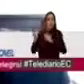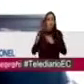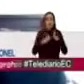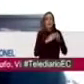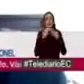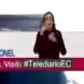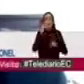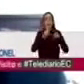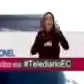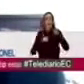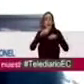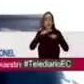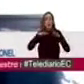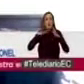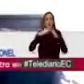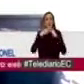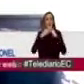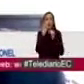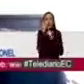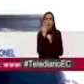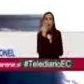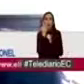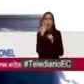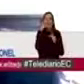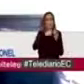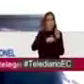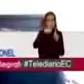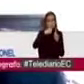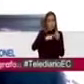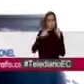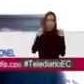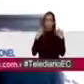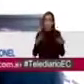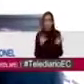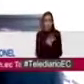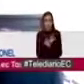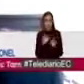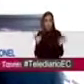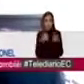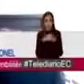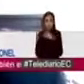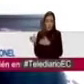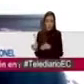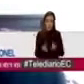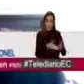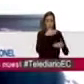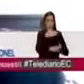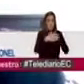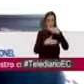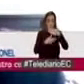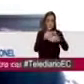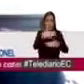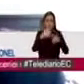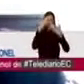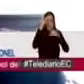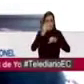valor puede ser diferido a 12 meses. No tiene la obligación de pagar acumulado de una